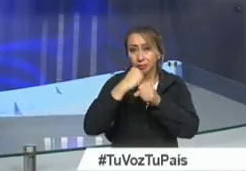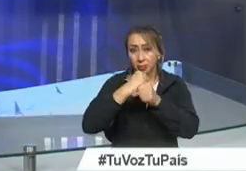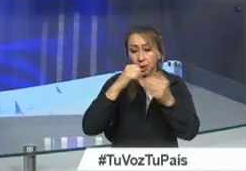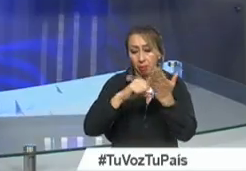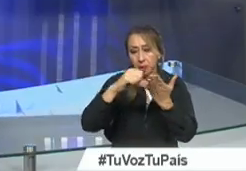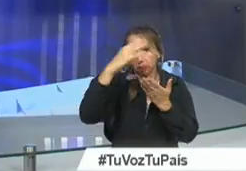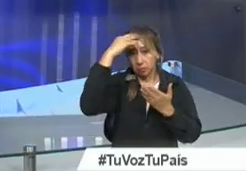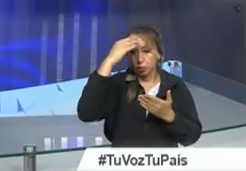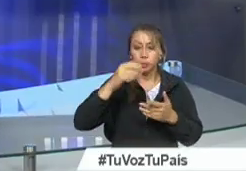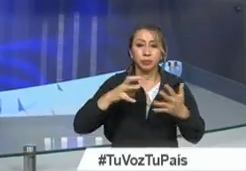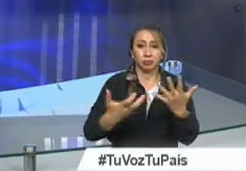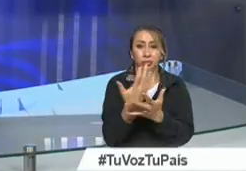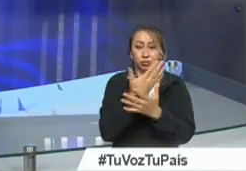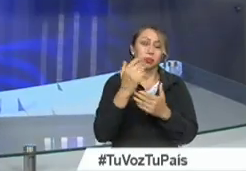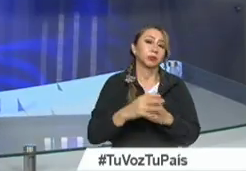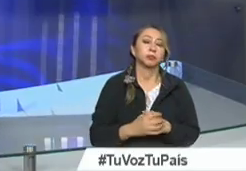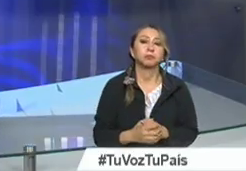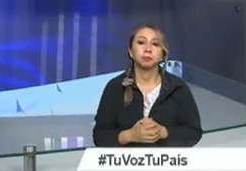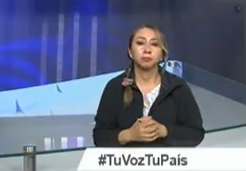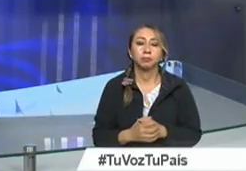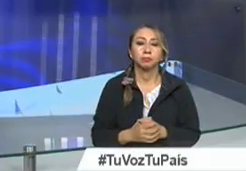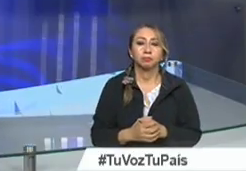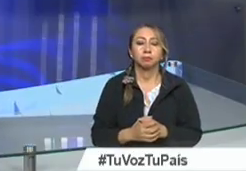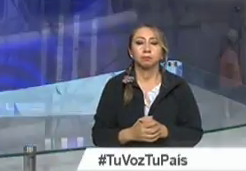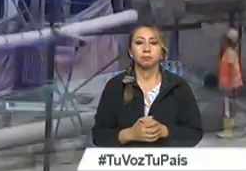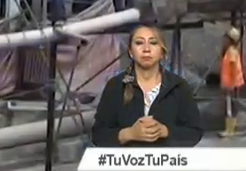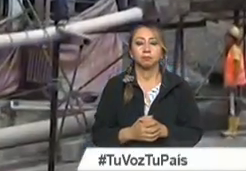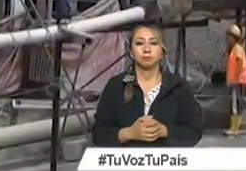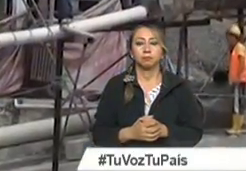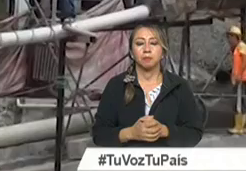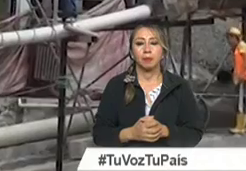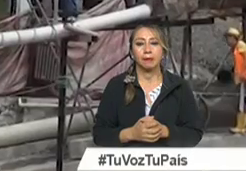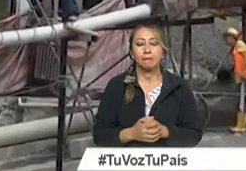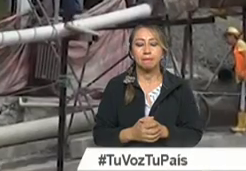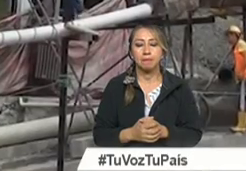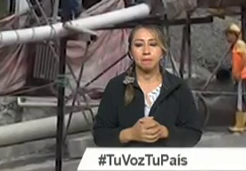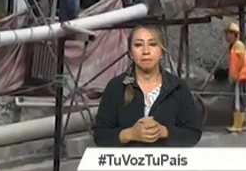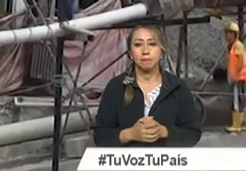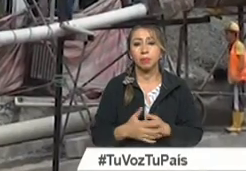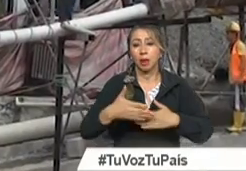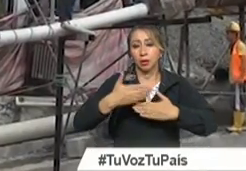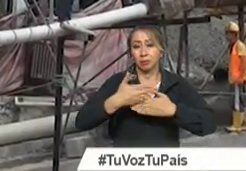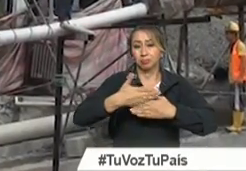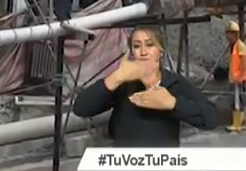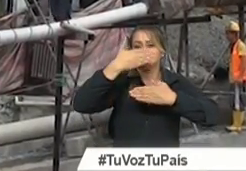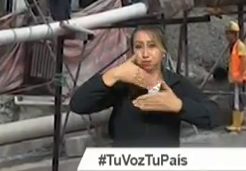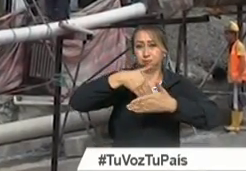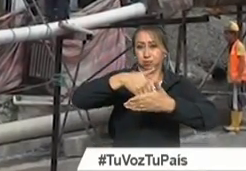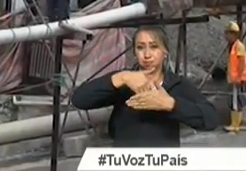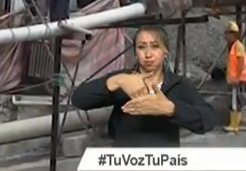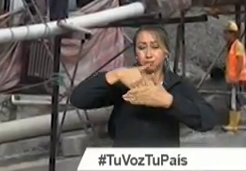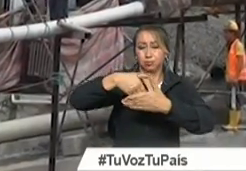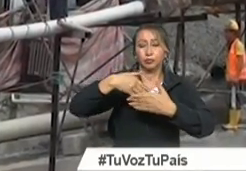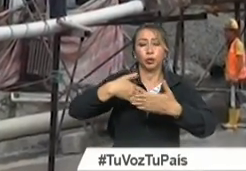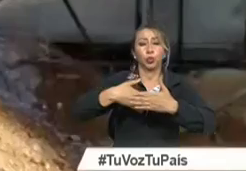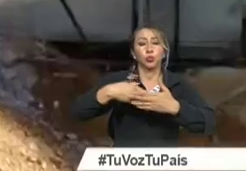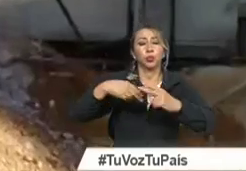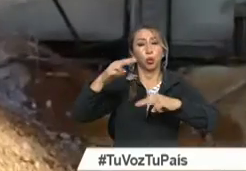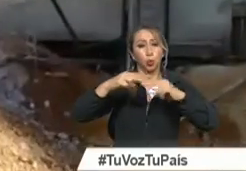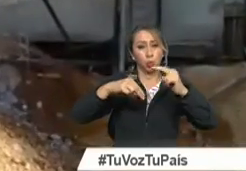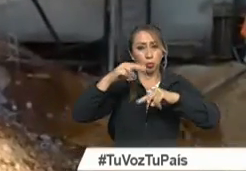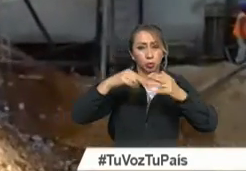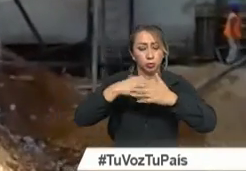ministerio de minería y sus instituciones adscritas el muro de sostenimiento que se construye en la zona de